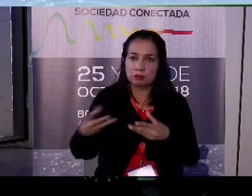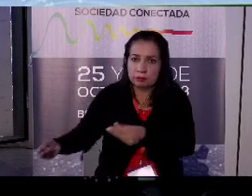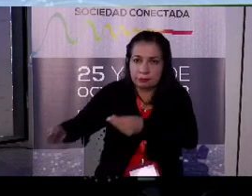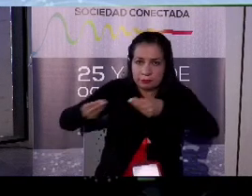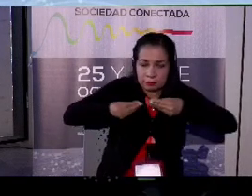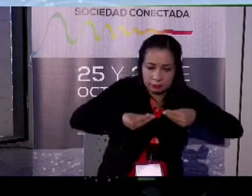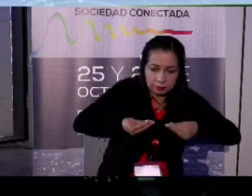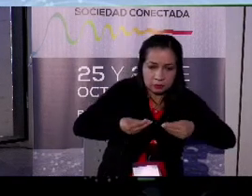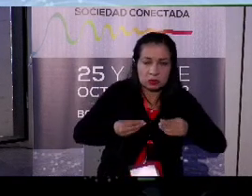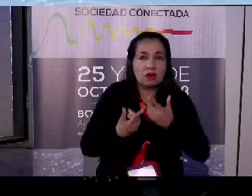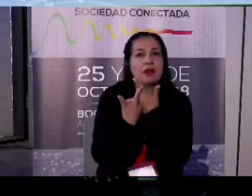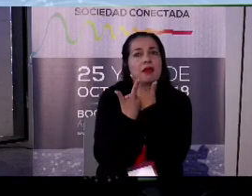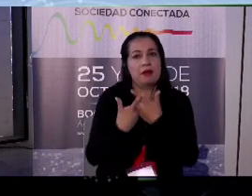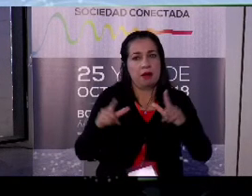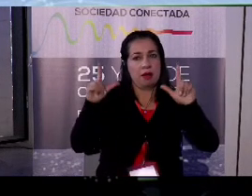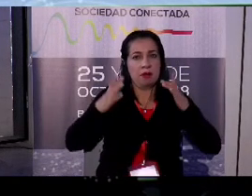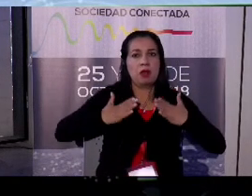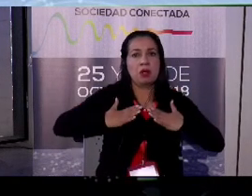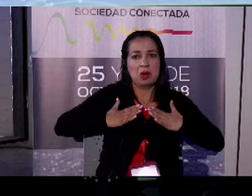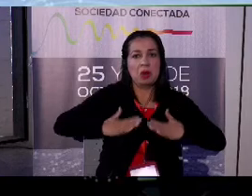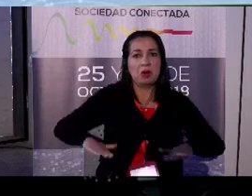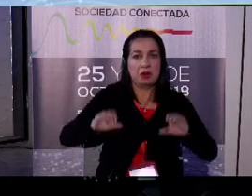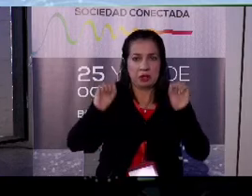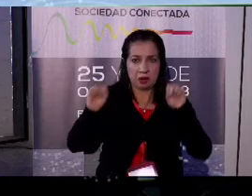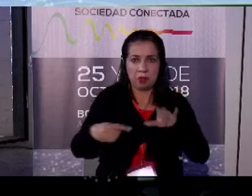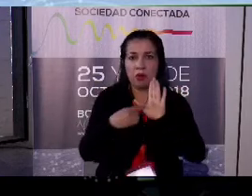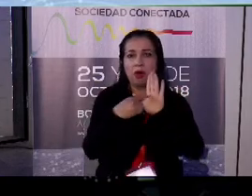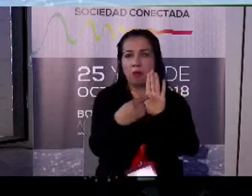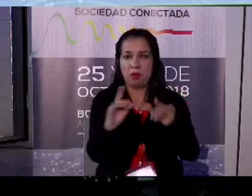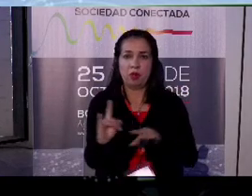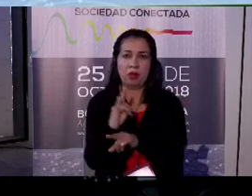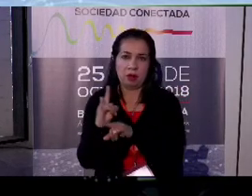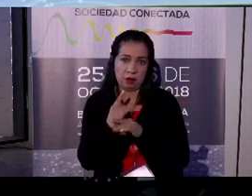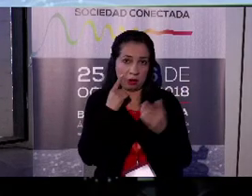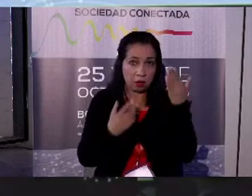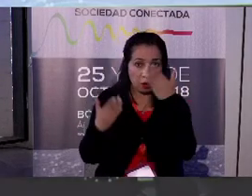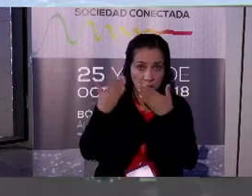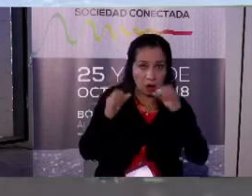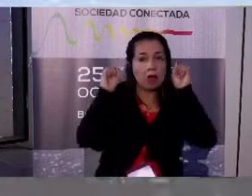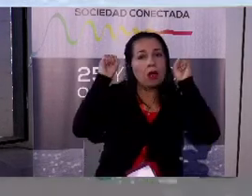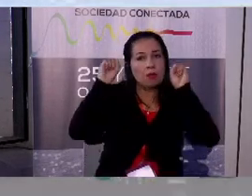disponibles libremente para cualquiera que quiera utilizarlos dentro de estas simulaciones